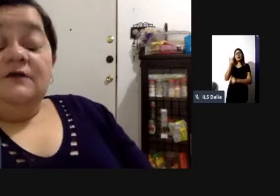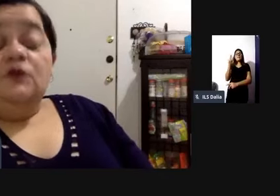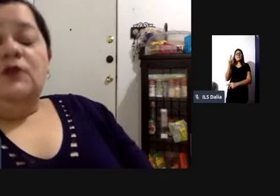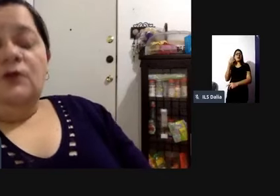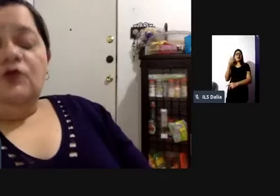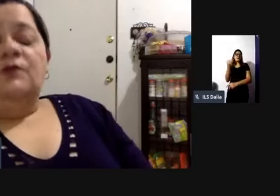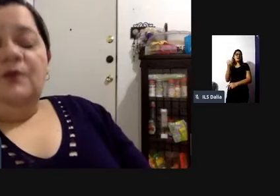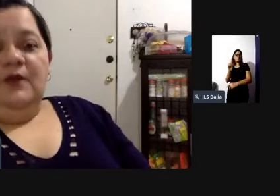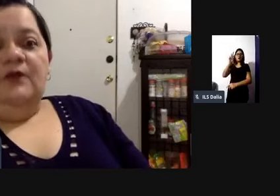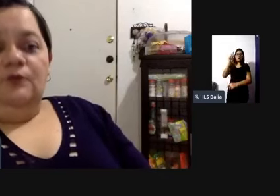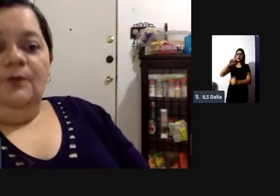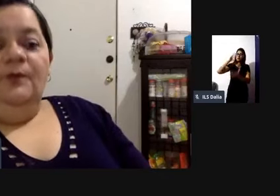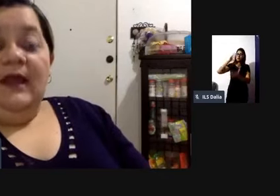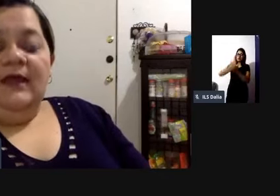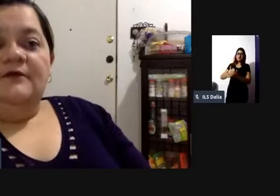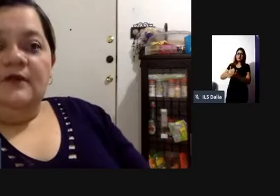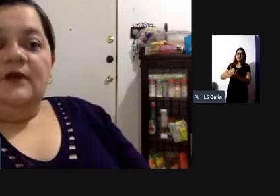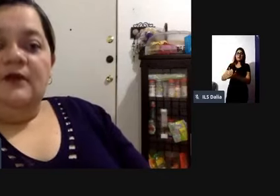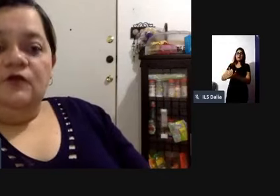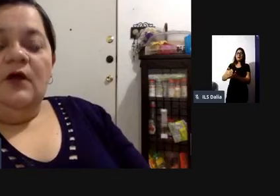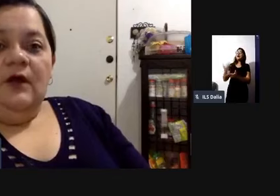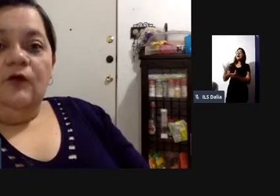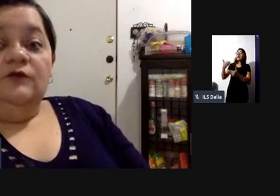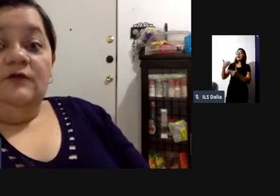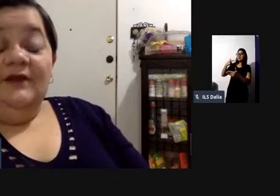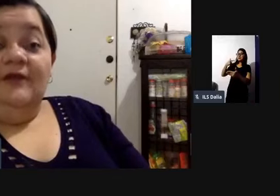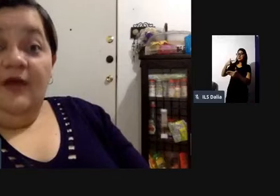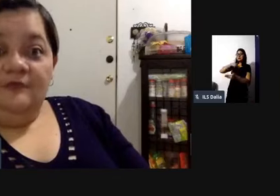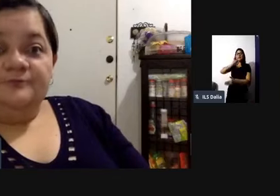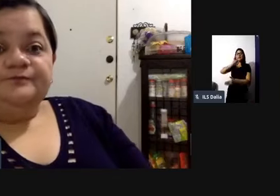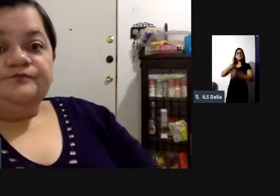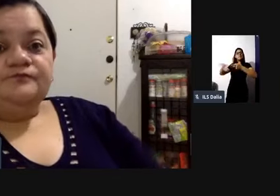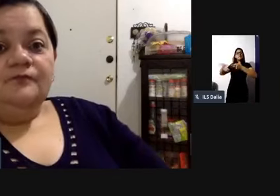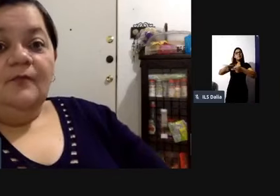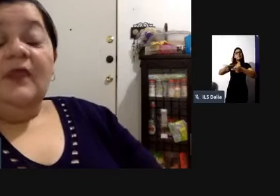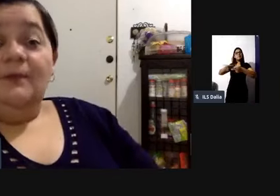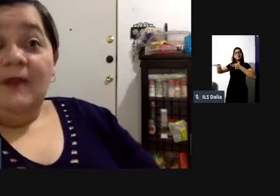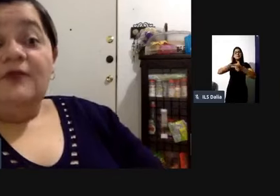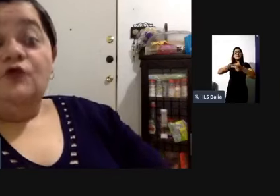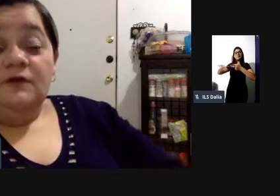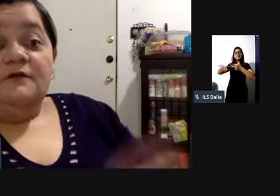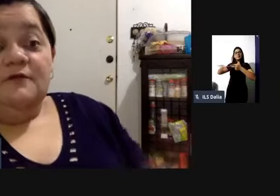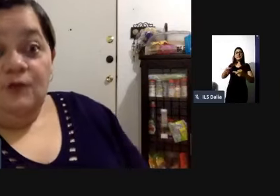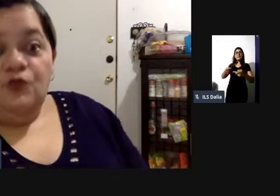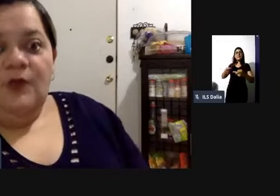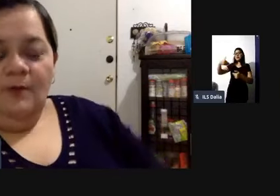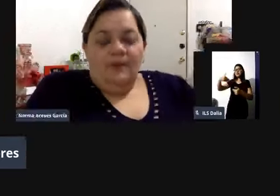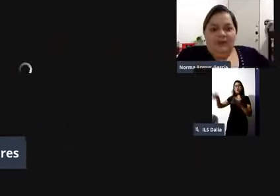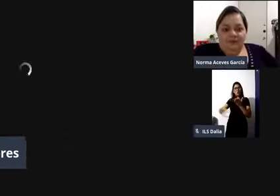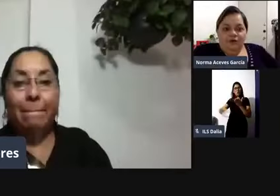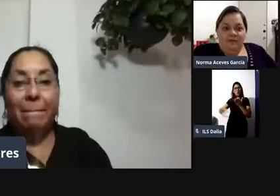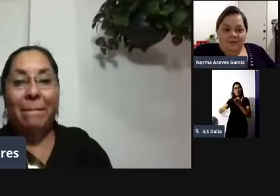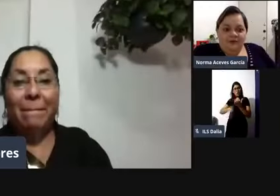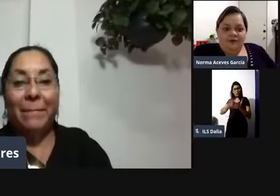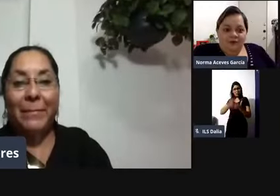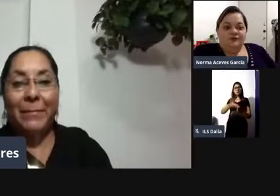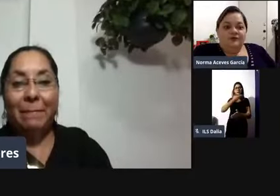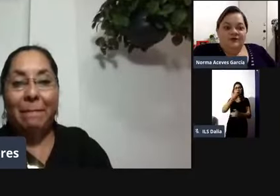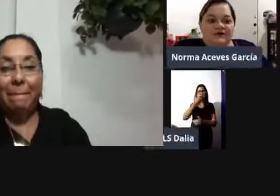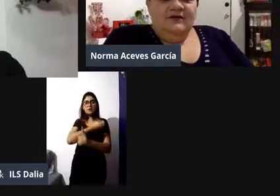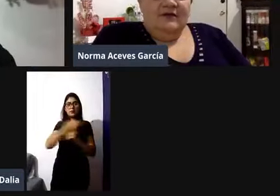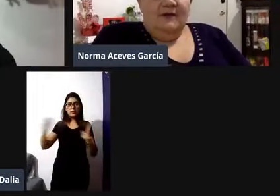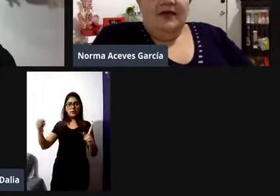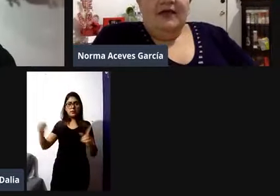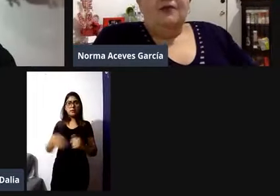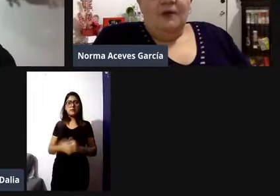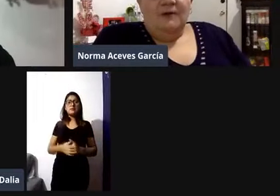así nos tenemos que ir preparando para este regreso a la cotidianidad. Y para eso necesitamos un acompañamiento también, ¿no?